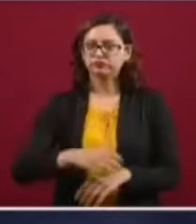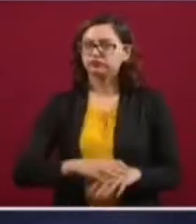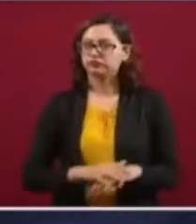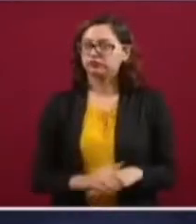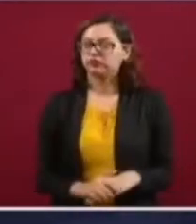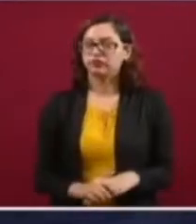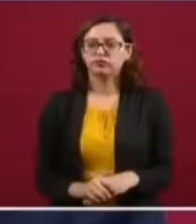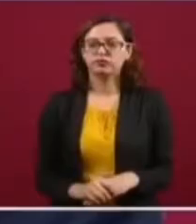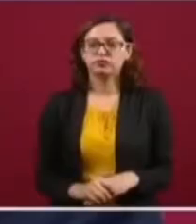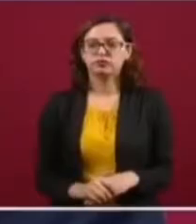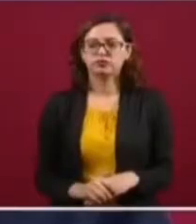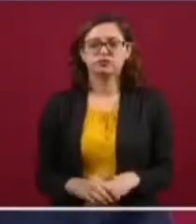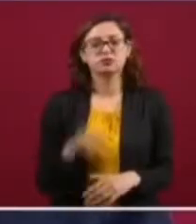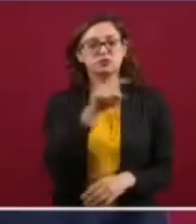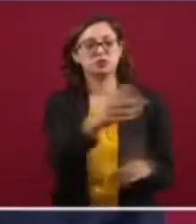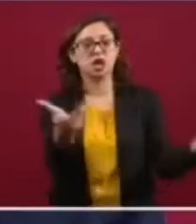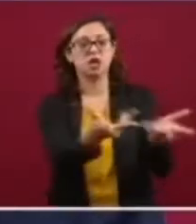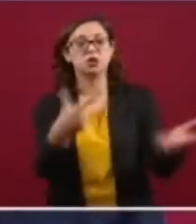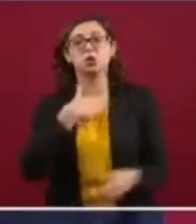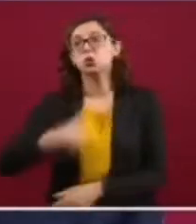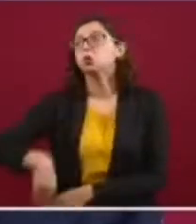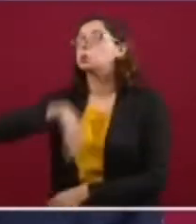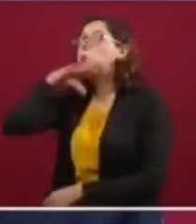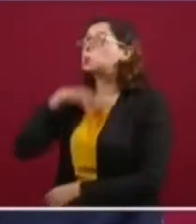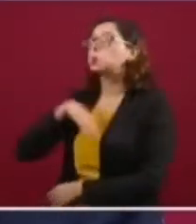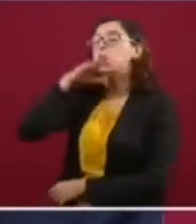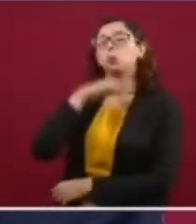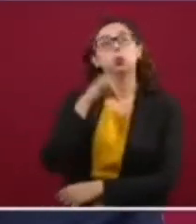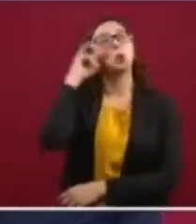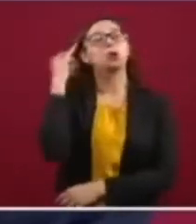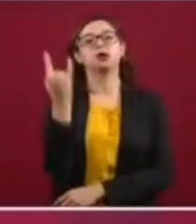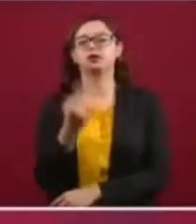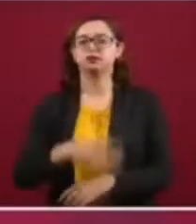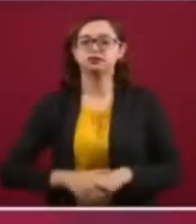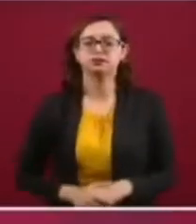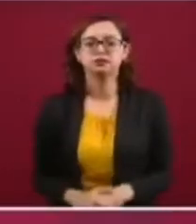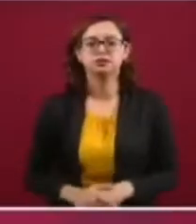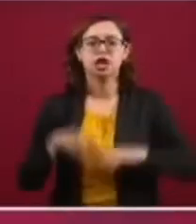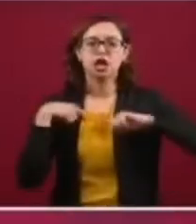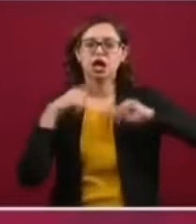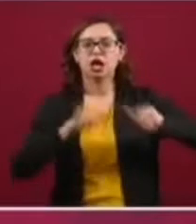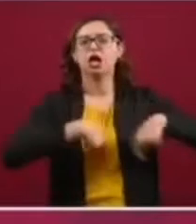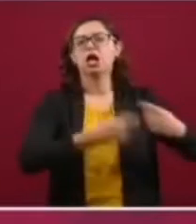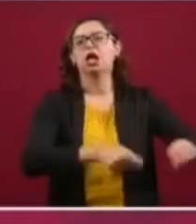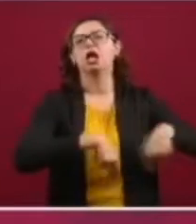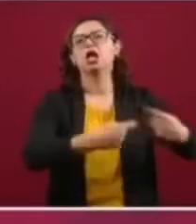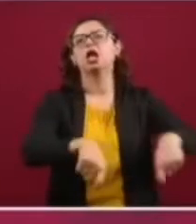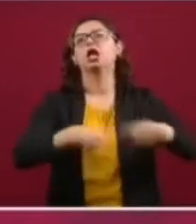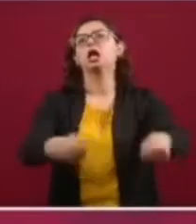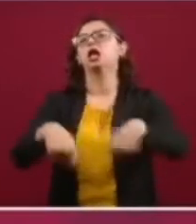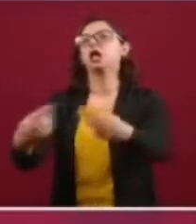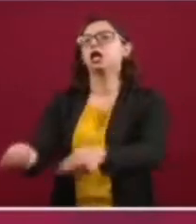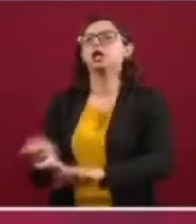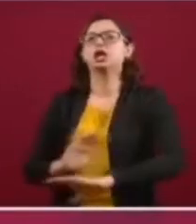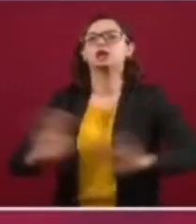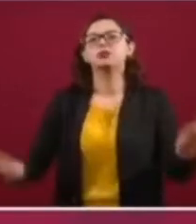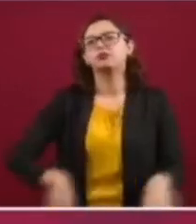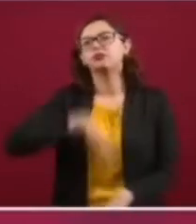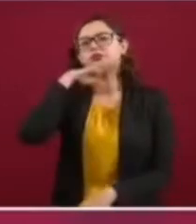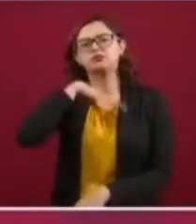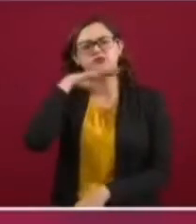hacen las cosas y yo no me entero hoy yo delego funciones y usted